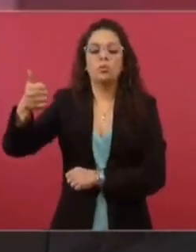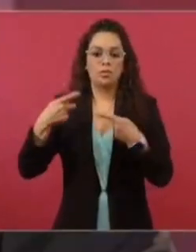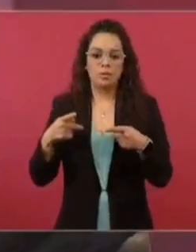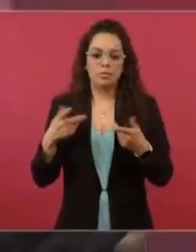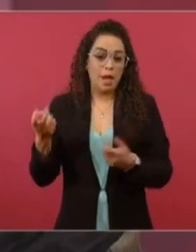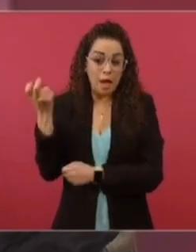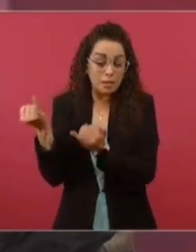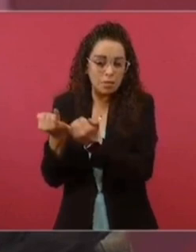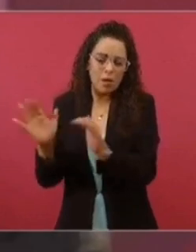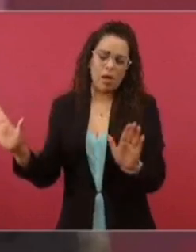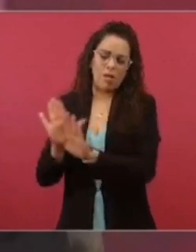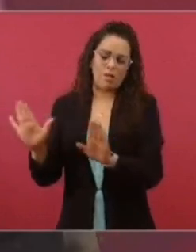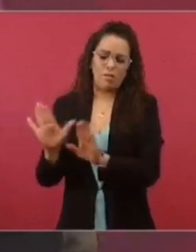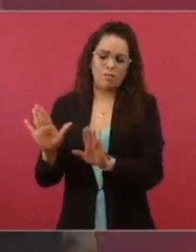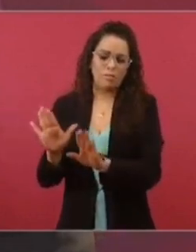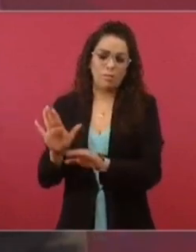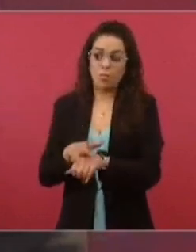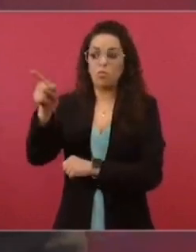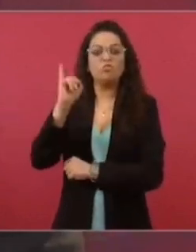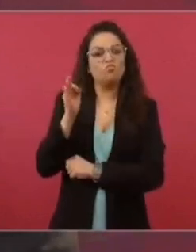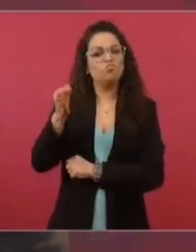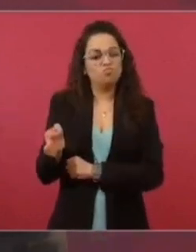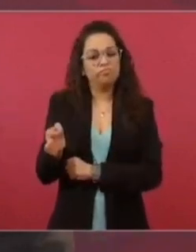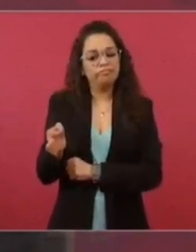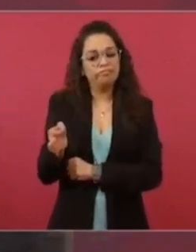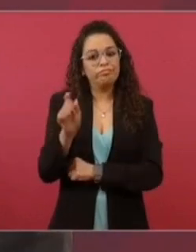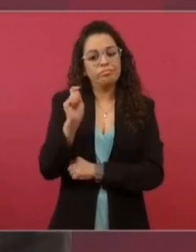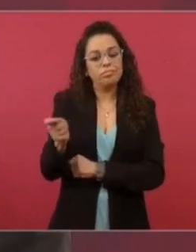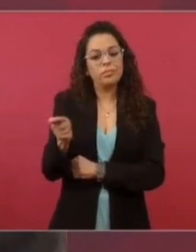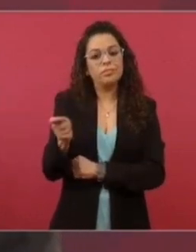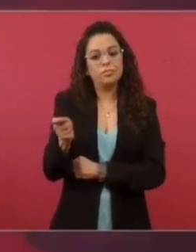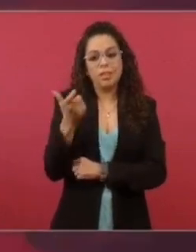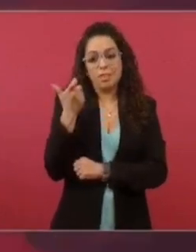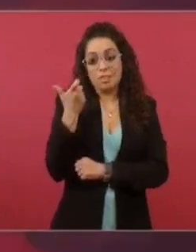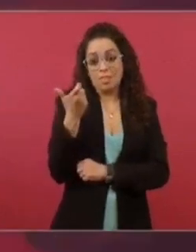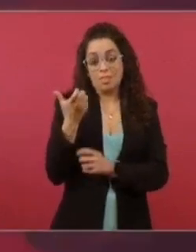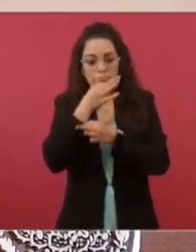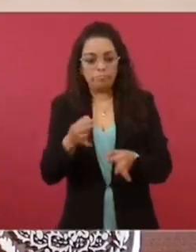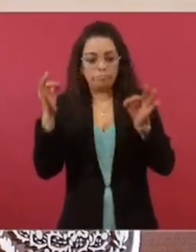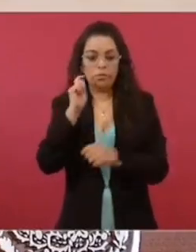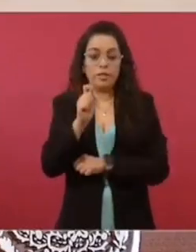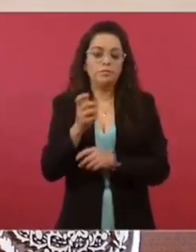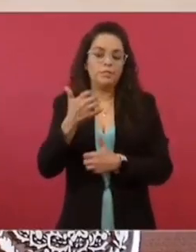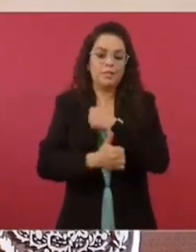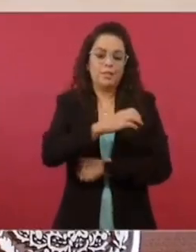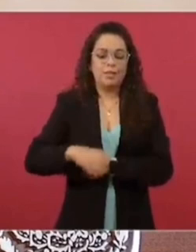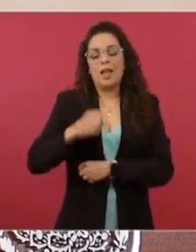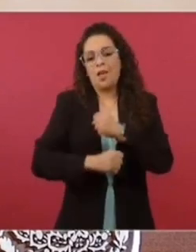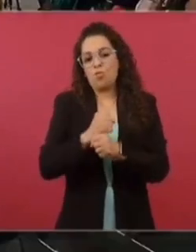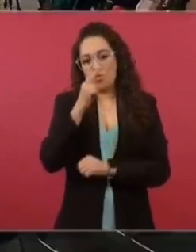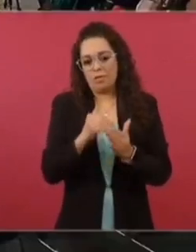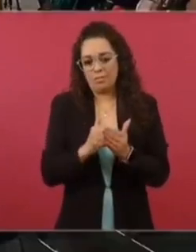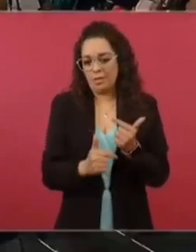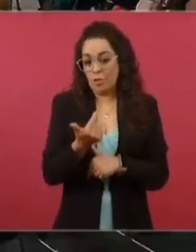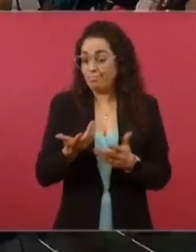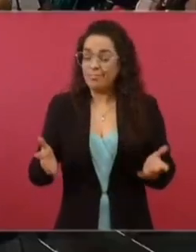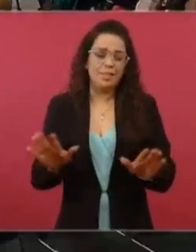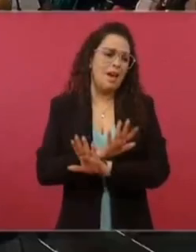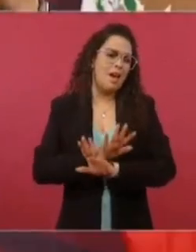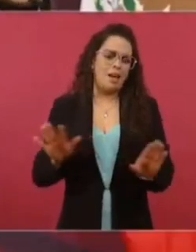que permitió el uso excesivo de dinero en la campaña presidencial. Entonces, ya esos INEs,